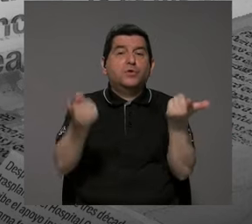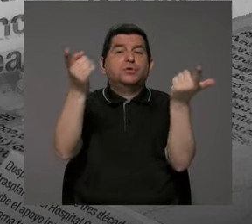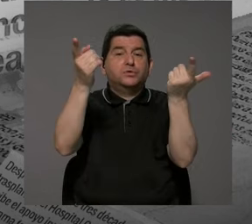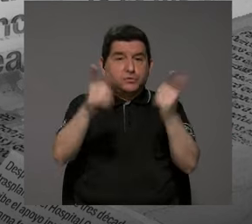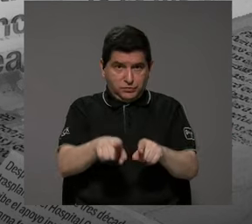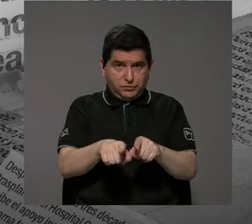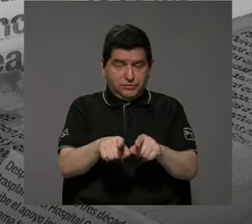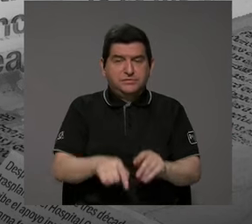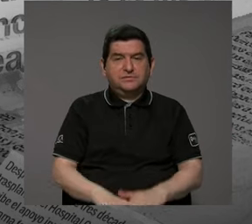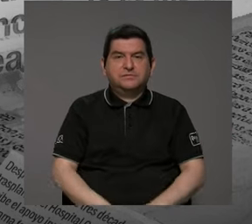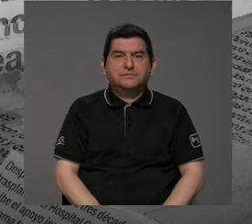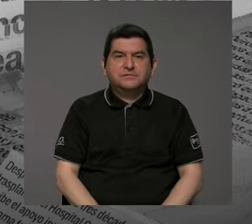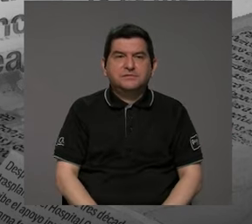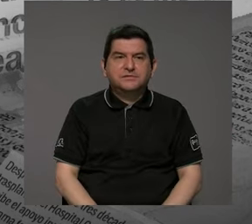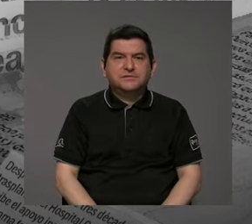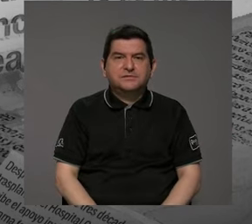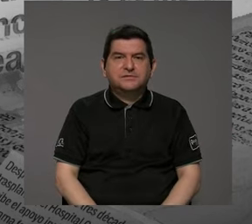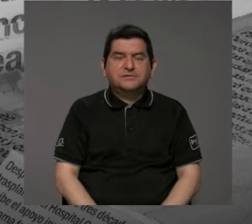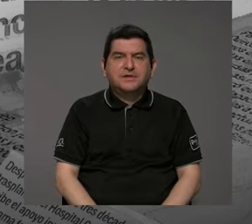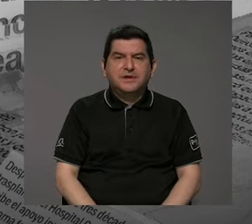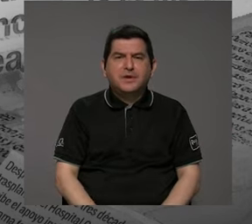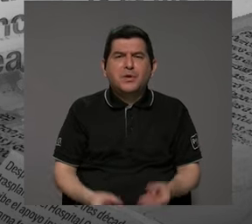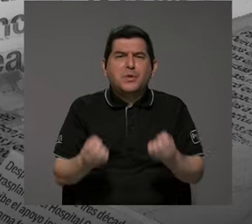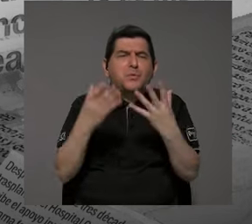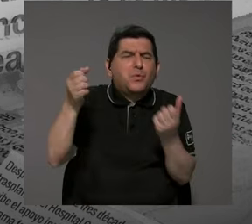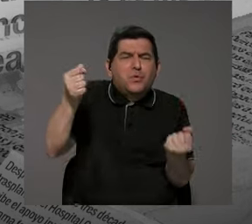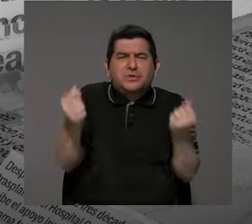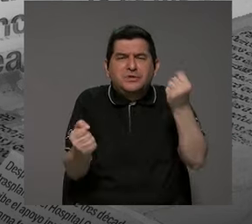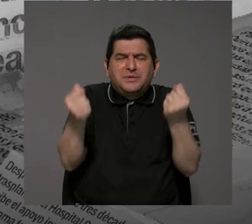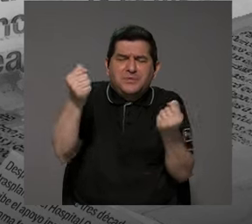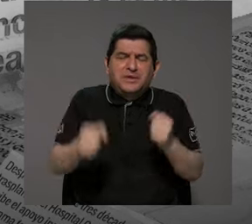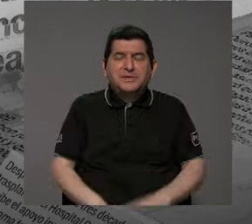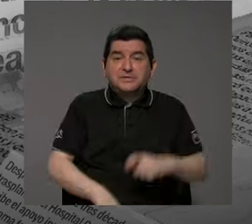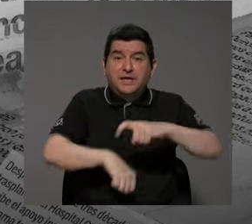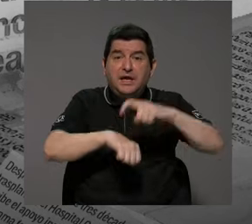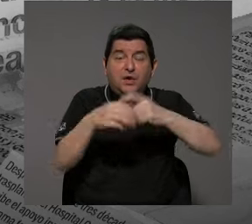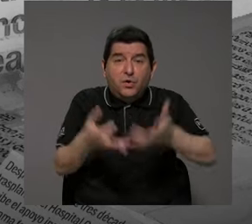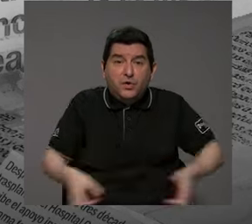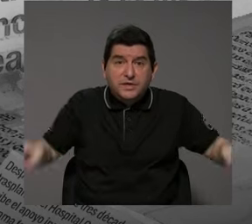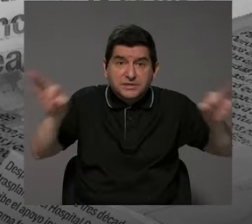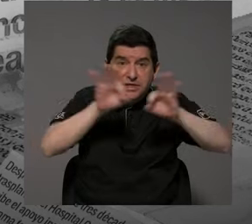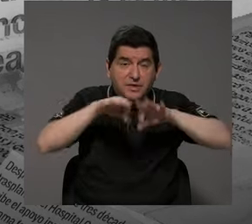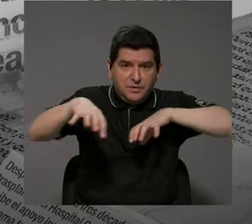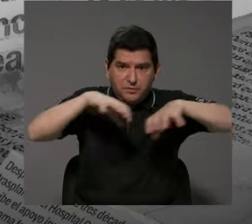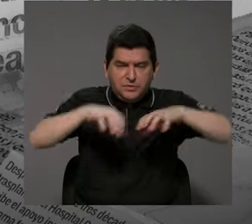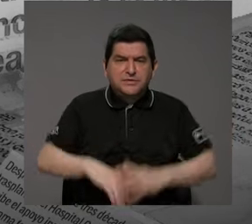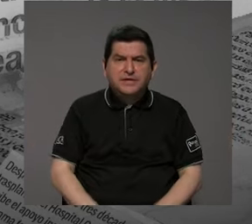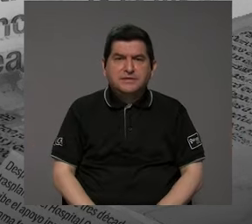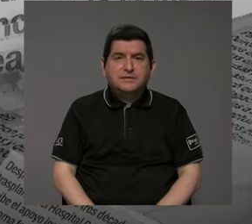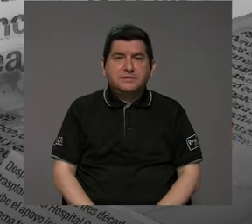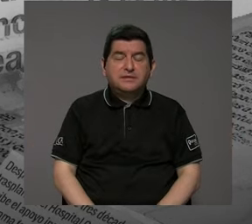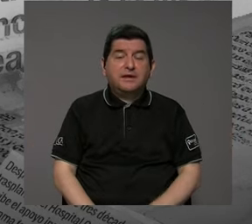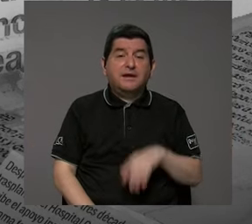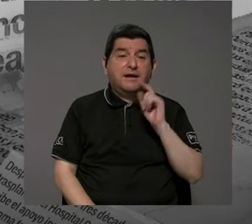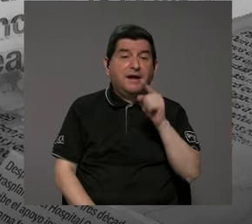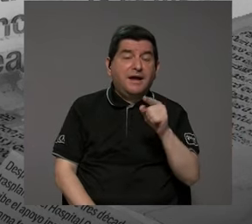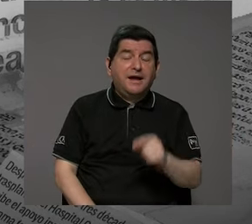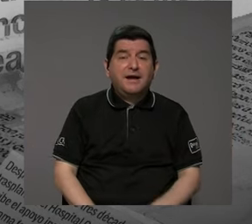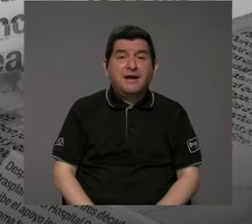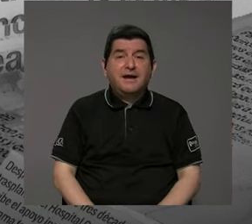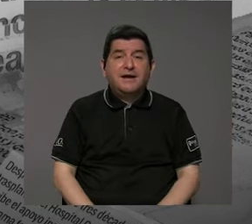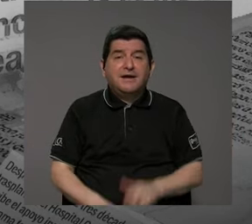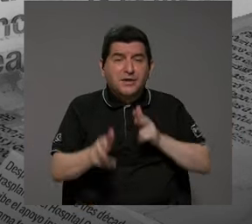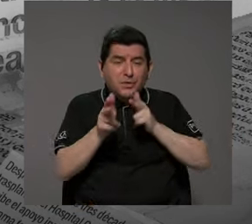eh digamos el tránsito alto de camiones de basura en hora pico y esto es importantísimo y ahora vamos a ver por qué por la cantidad de vehículos que